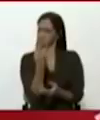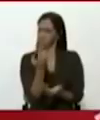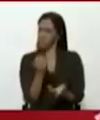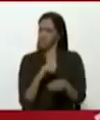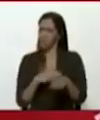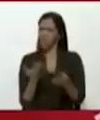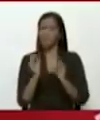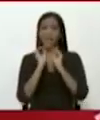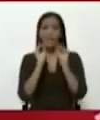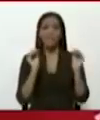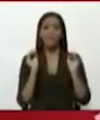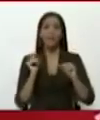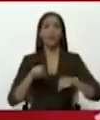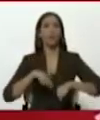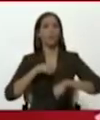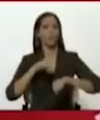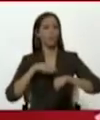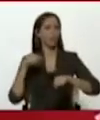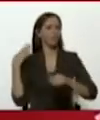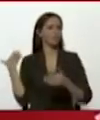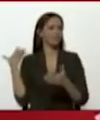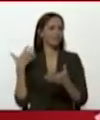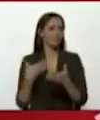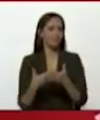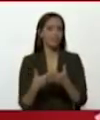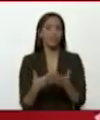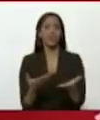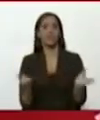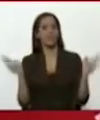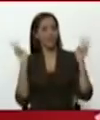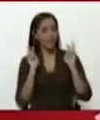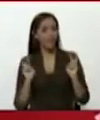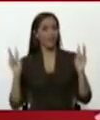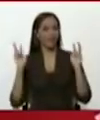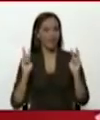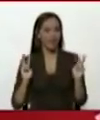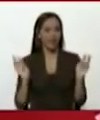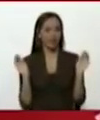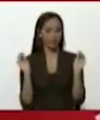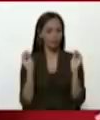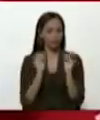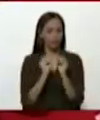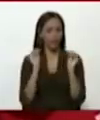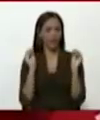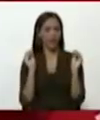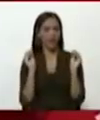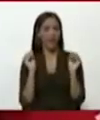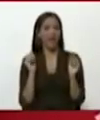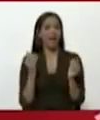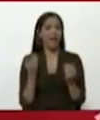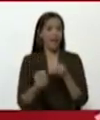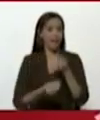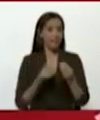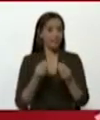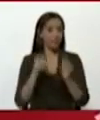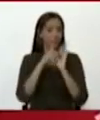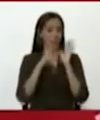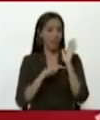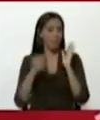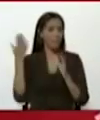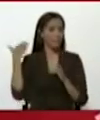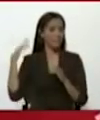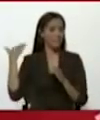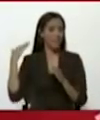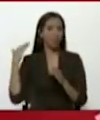denunciando desde hace rato. Qué coincidencia que hace unos programas atrás,